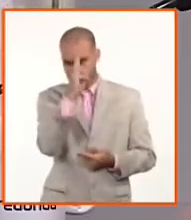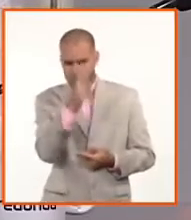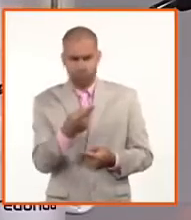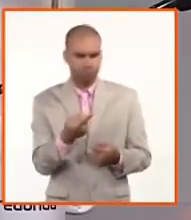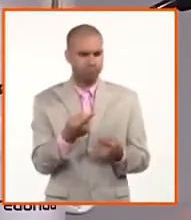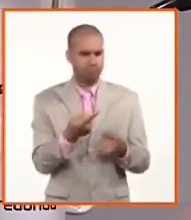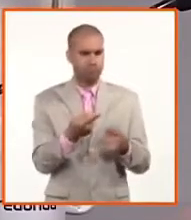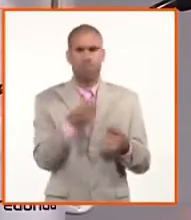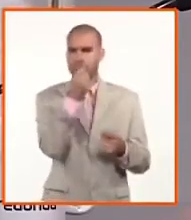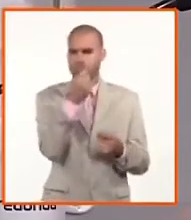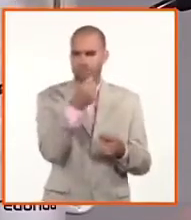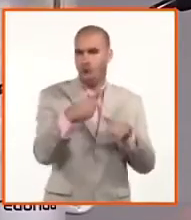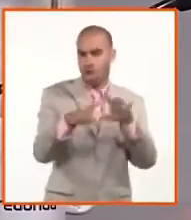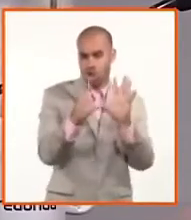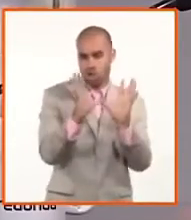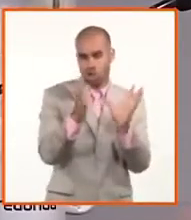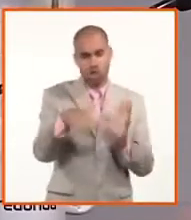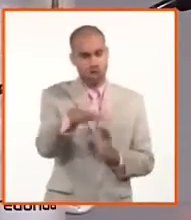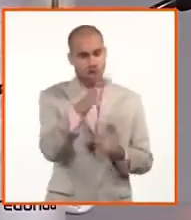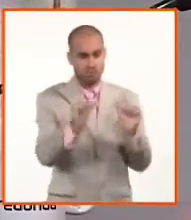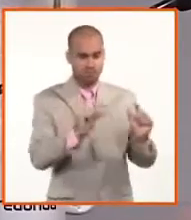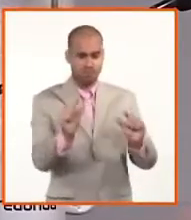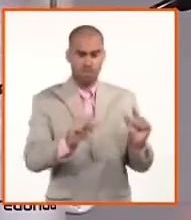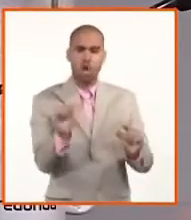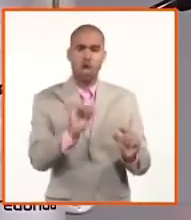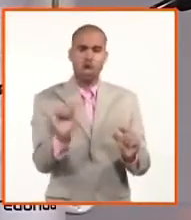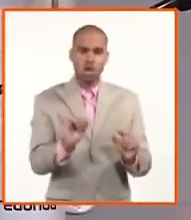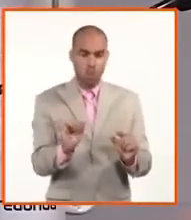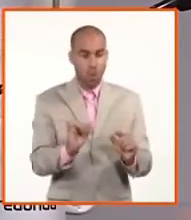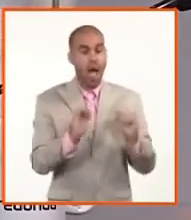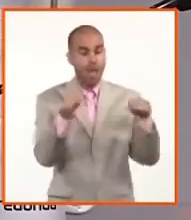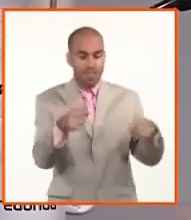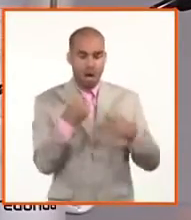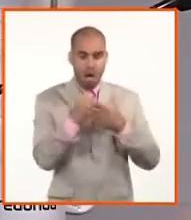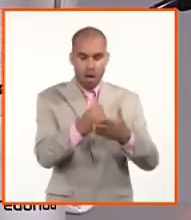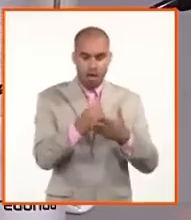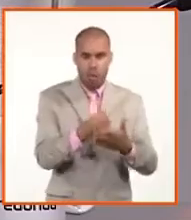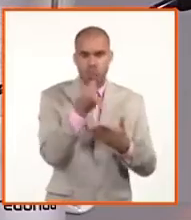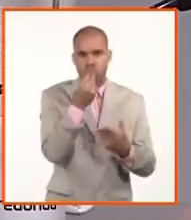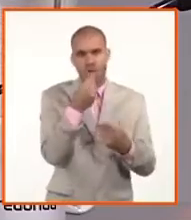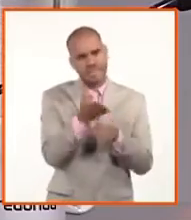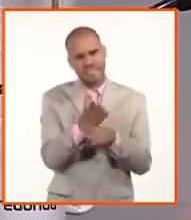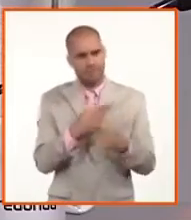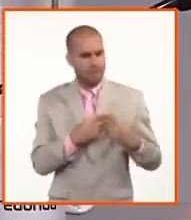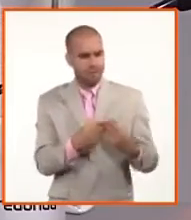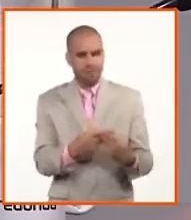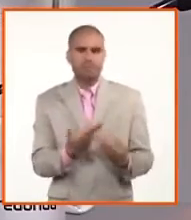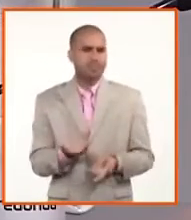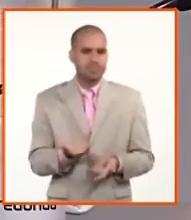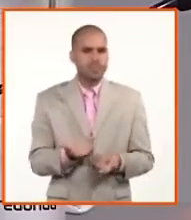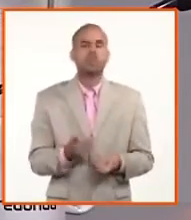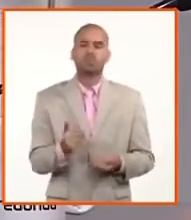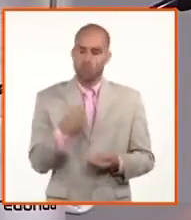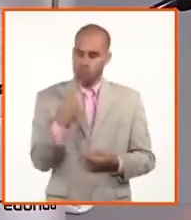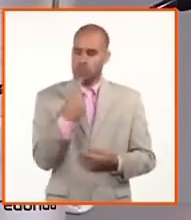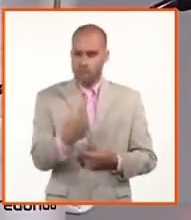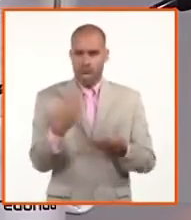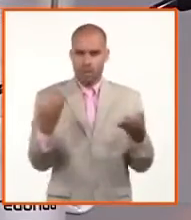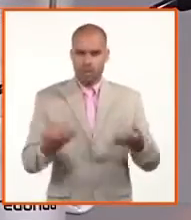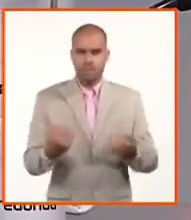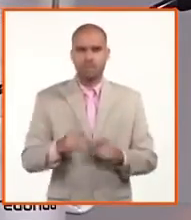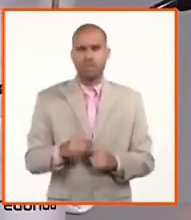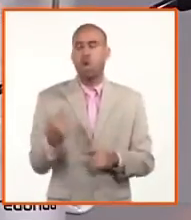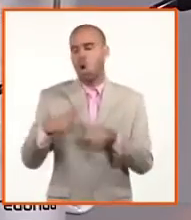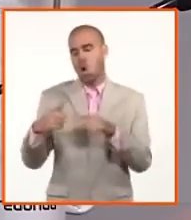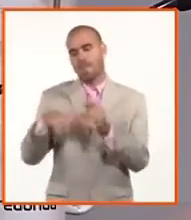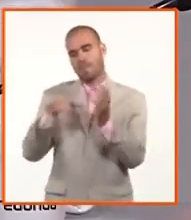de la prensa, todos los que de una forma u otra estaban ahí aportando su heroicidad, pues hasta ahí enviamos eso. Y de Cienfuegos llegó otro